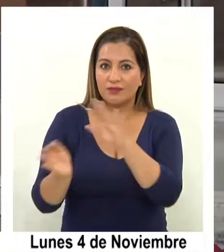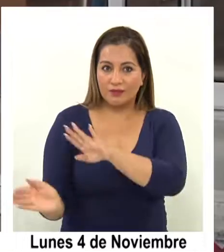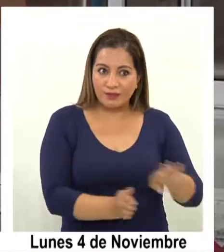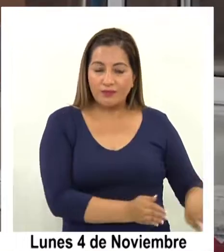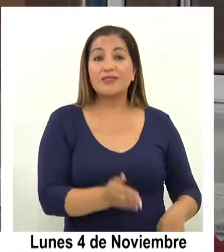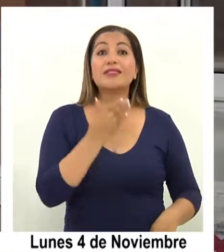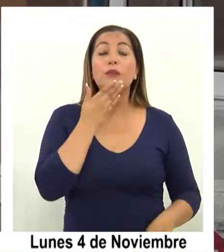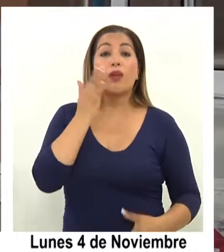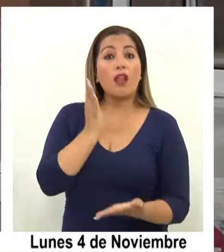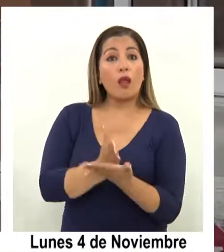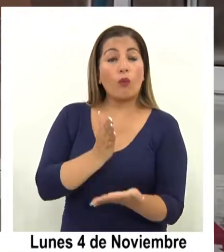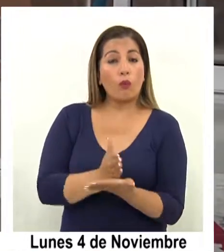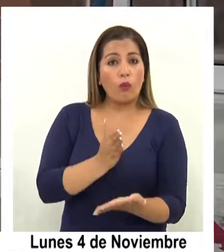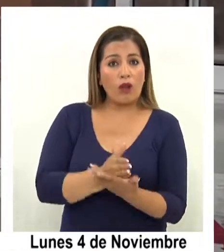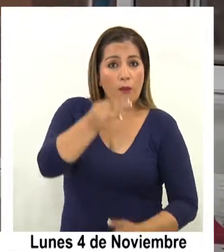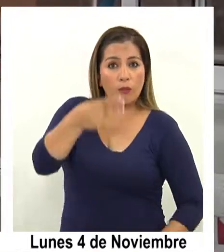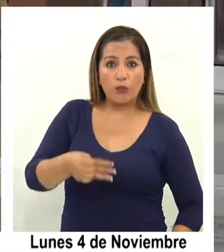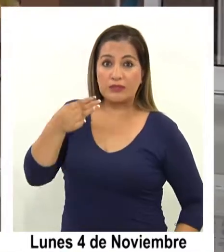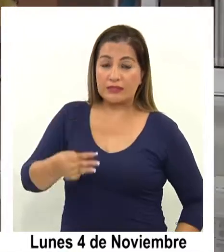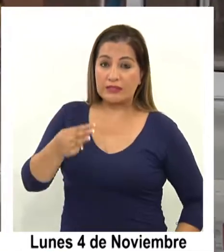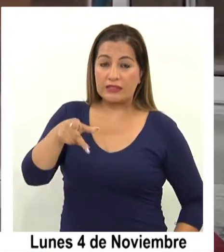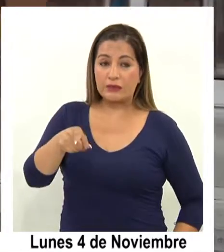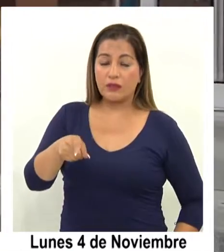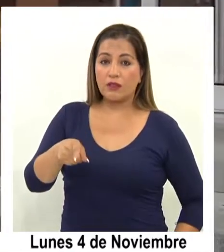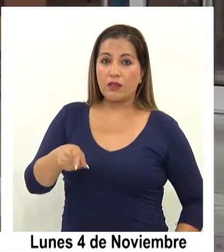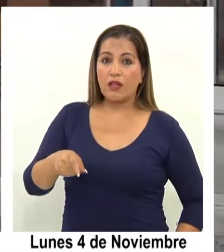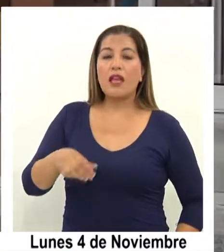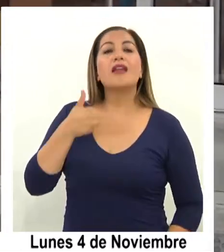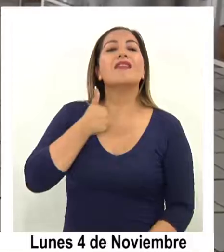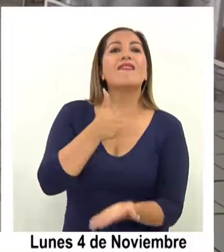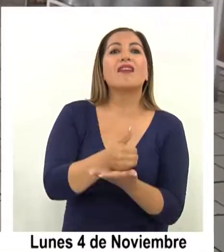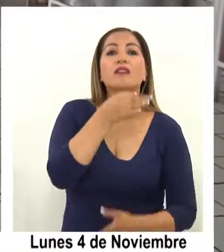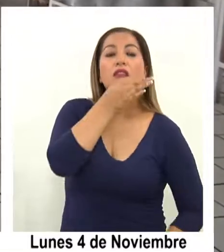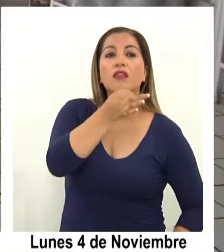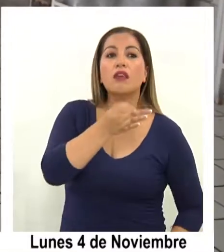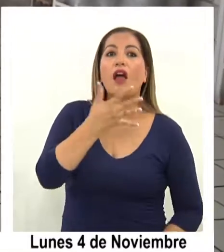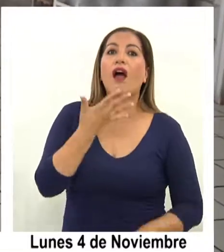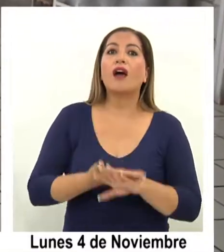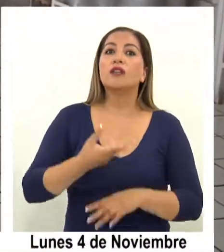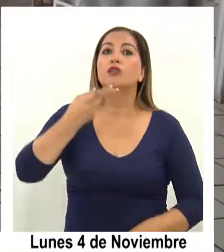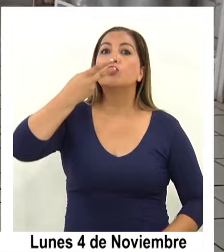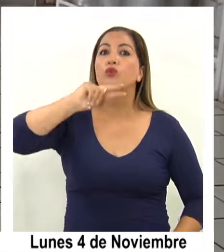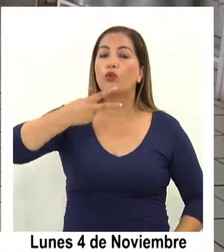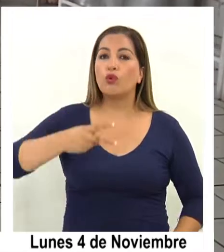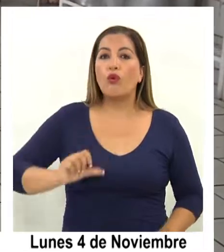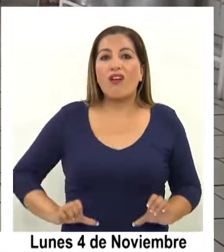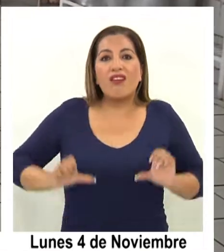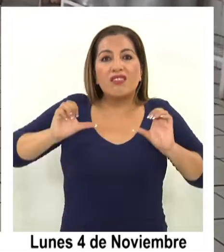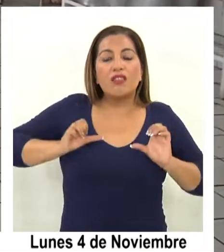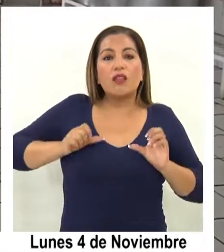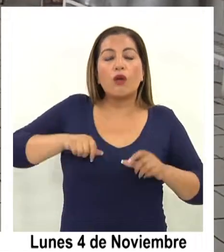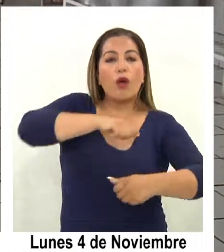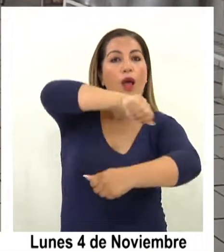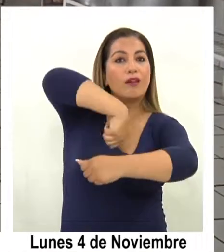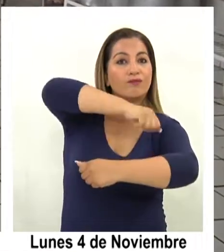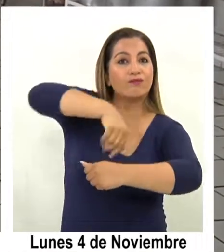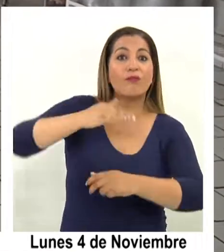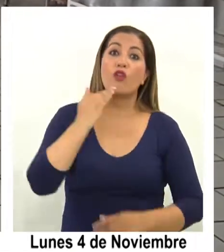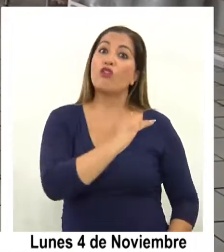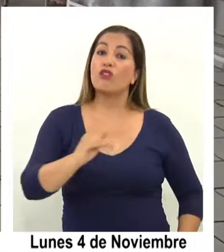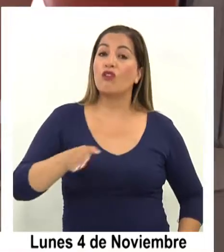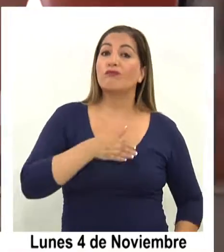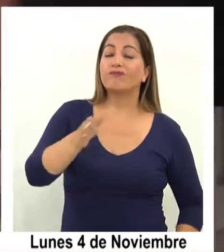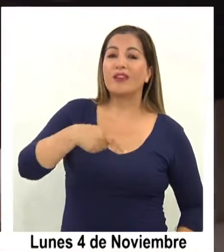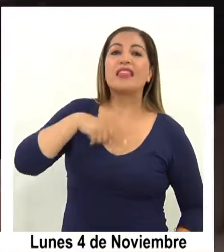relación a las clases en los colegios municipales, el Edil informó que hay turnos éticos de las manipuladoras y los niños que